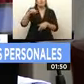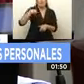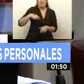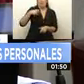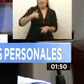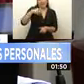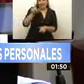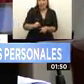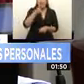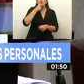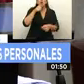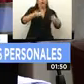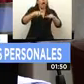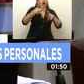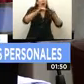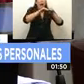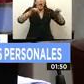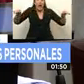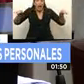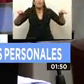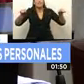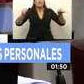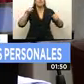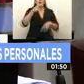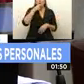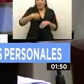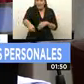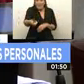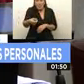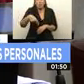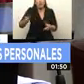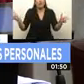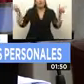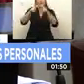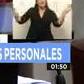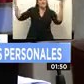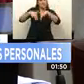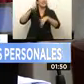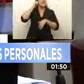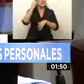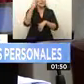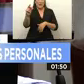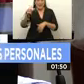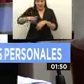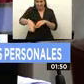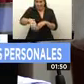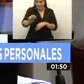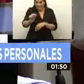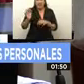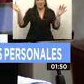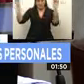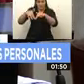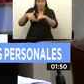en pocos días más se va a celebrar aquí una reunión del g20 sabe Cuáles son los resultados